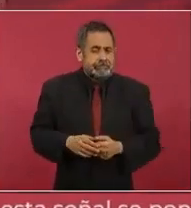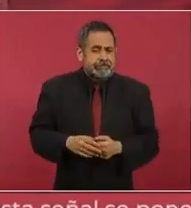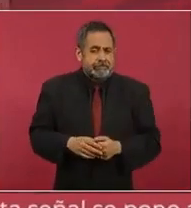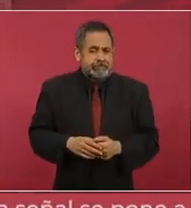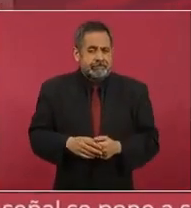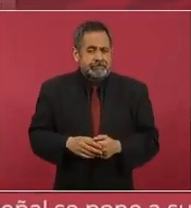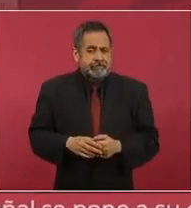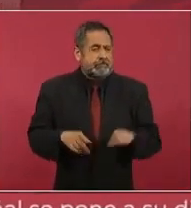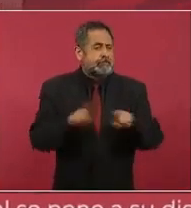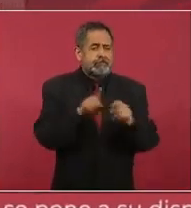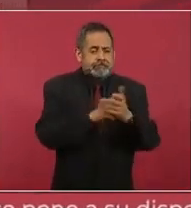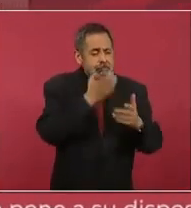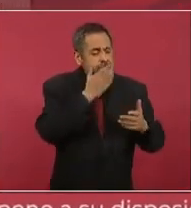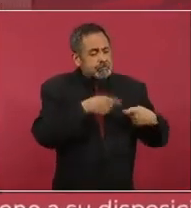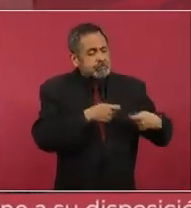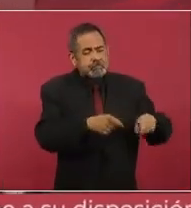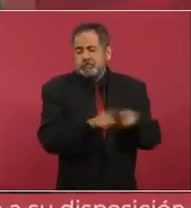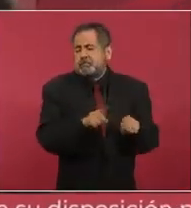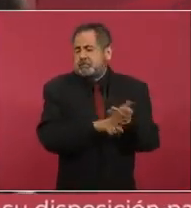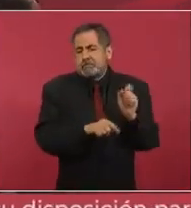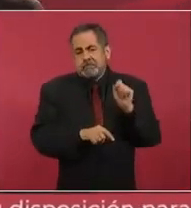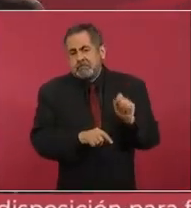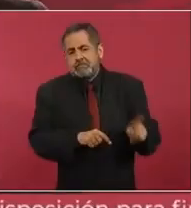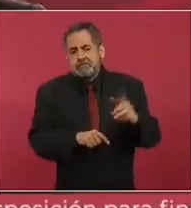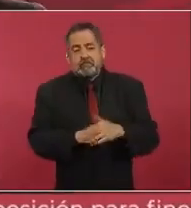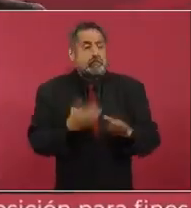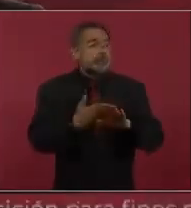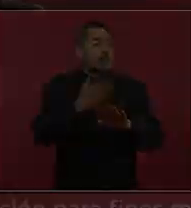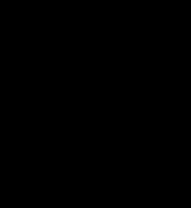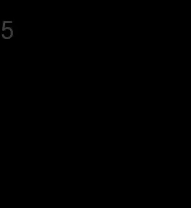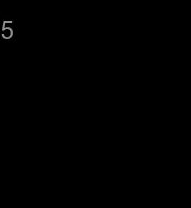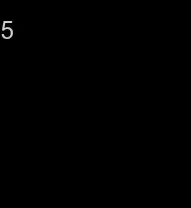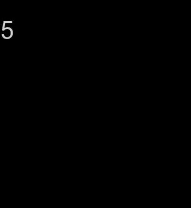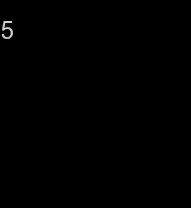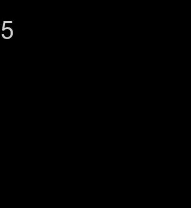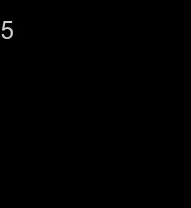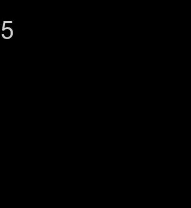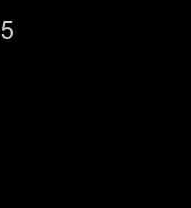los mismos conservadores de ahora, que antes engañaban.